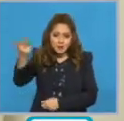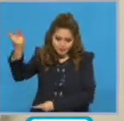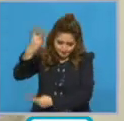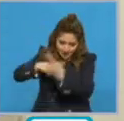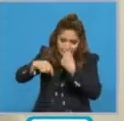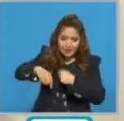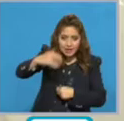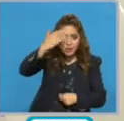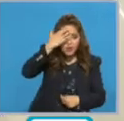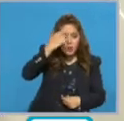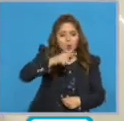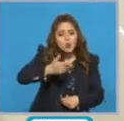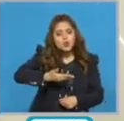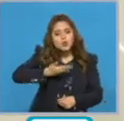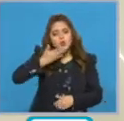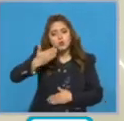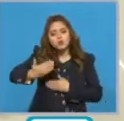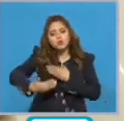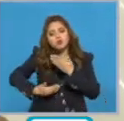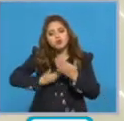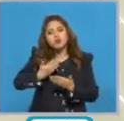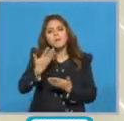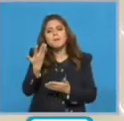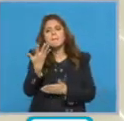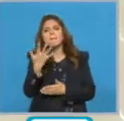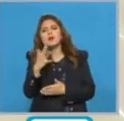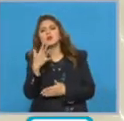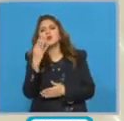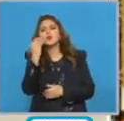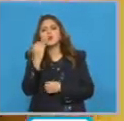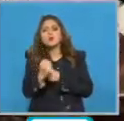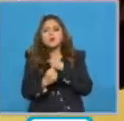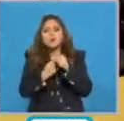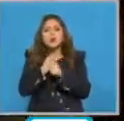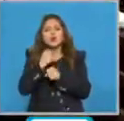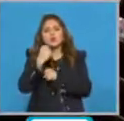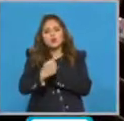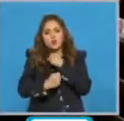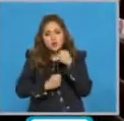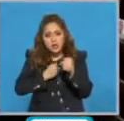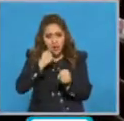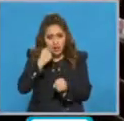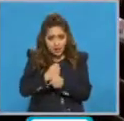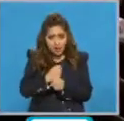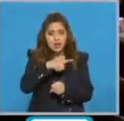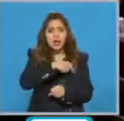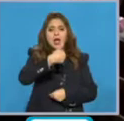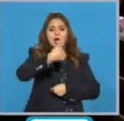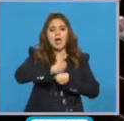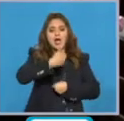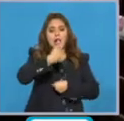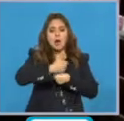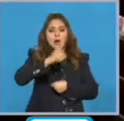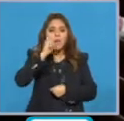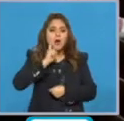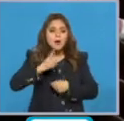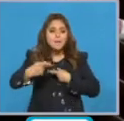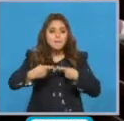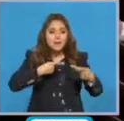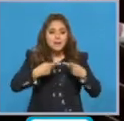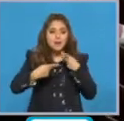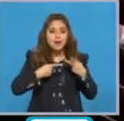mire, tradicional desde hace muchos años aquí está la abuela preparando estos que